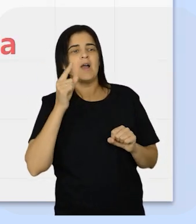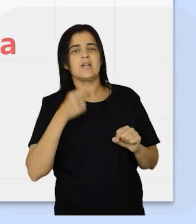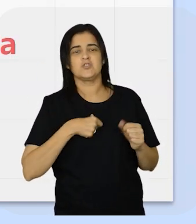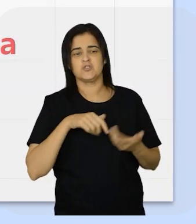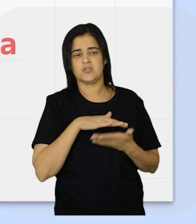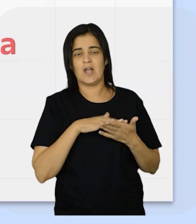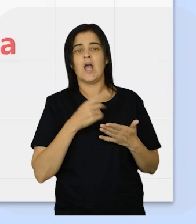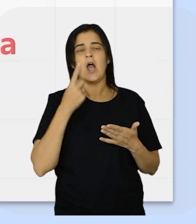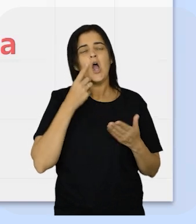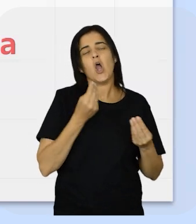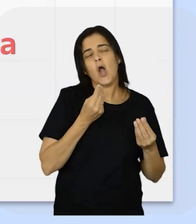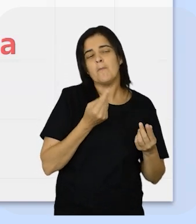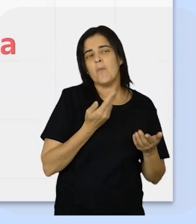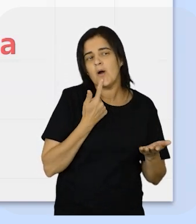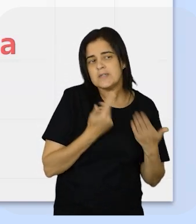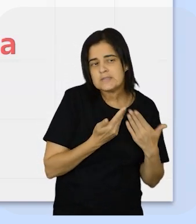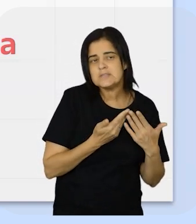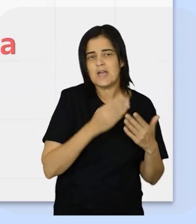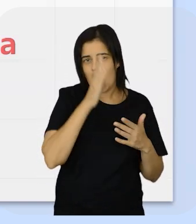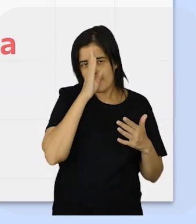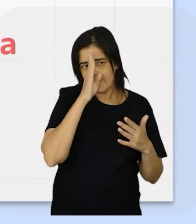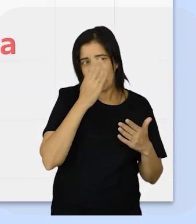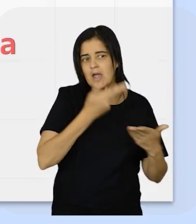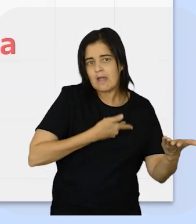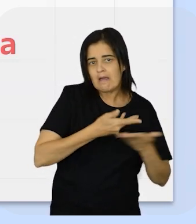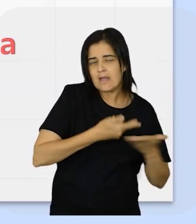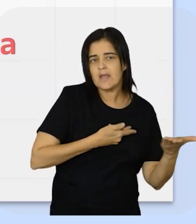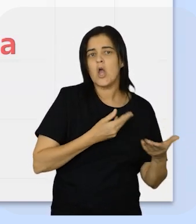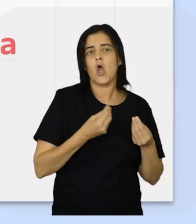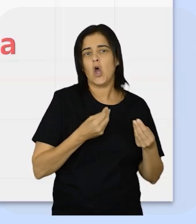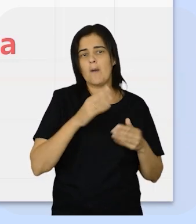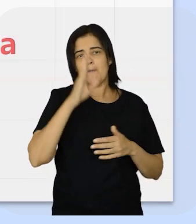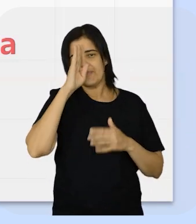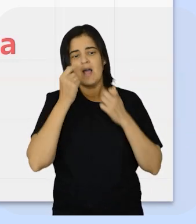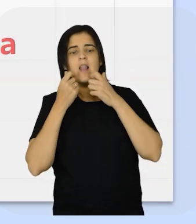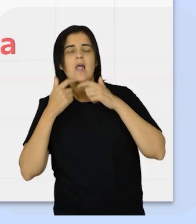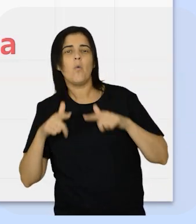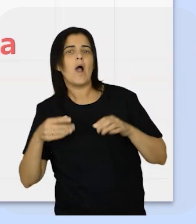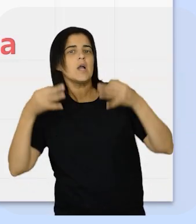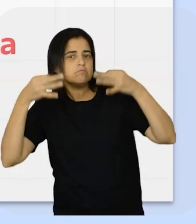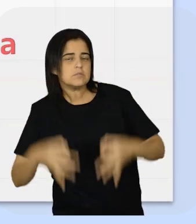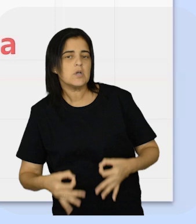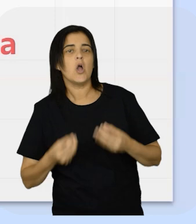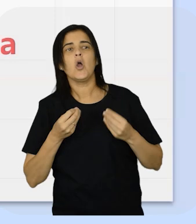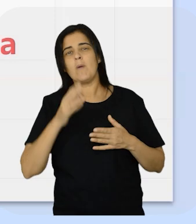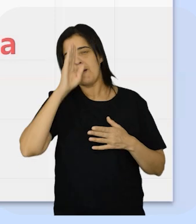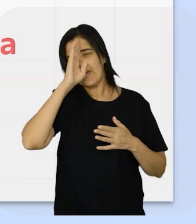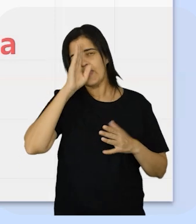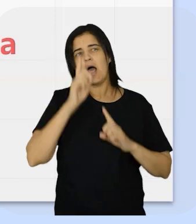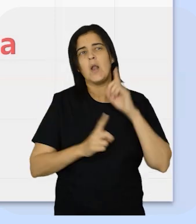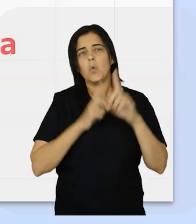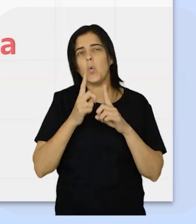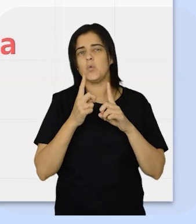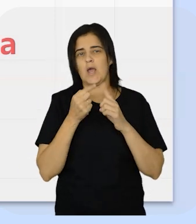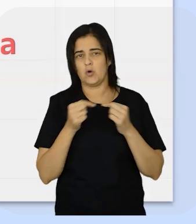negociar conocimiento con mis compañeros, tengo que aprender a utilizar el lenguaje correcto, tengo que aprender determinadas